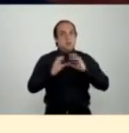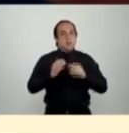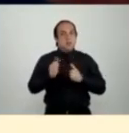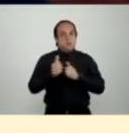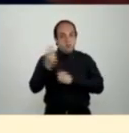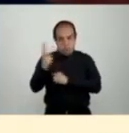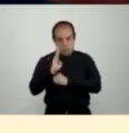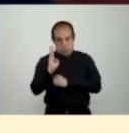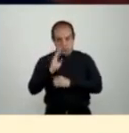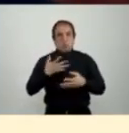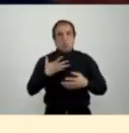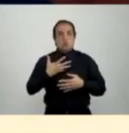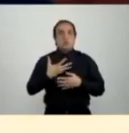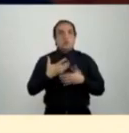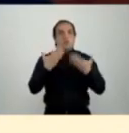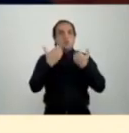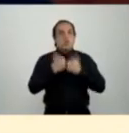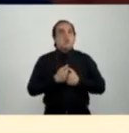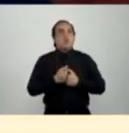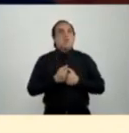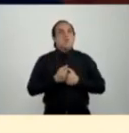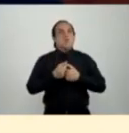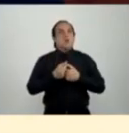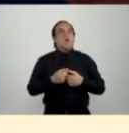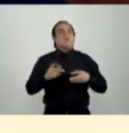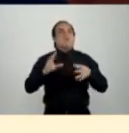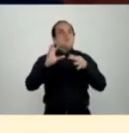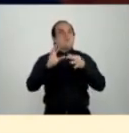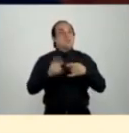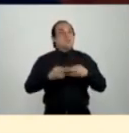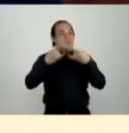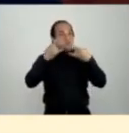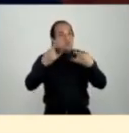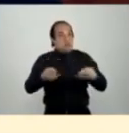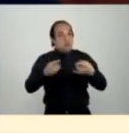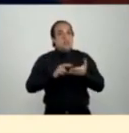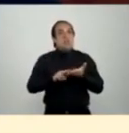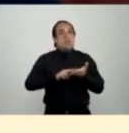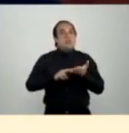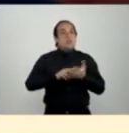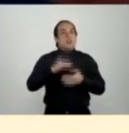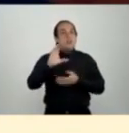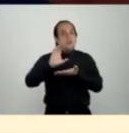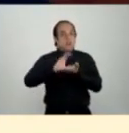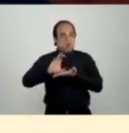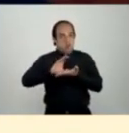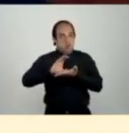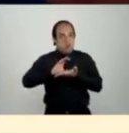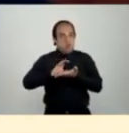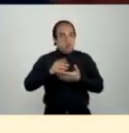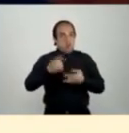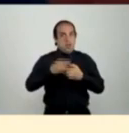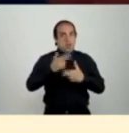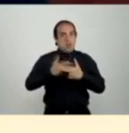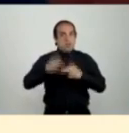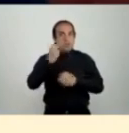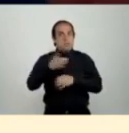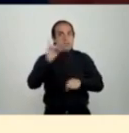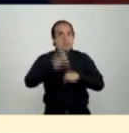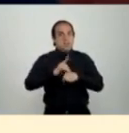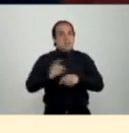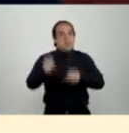que no había novelistas de novela negra en Colombia. Hasta ese momento yo te dije, pues dame un año y yo te traigo una novela negra. Y efectivamente así